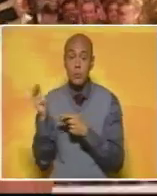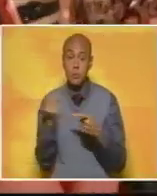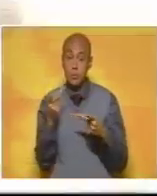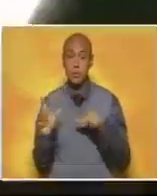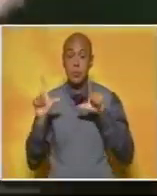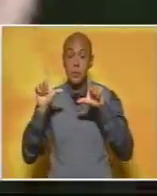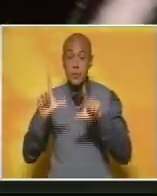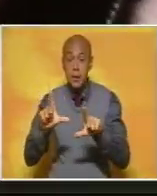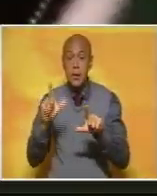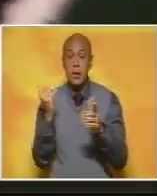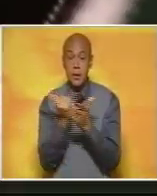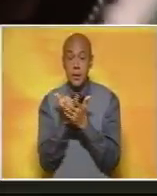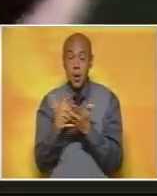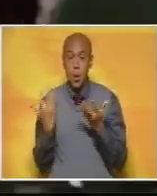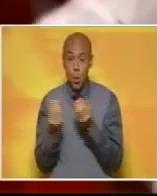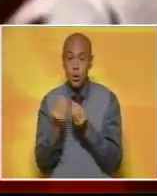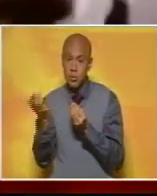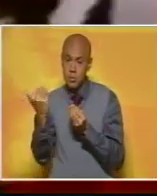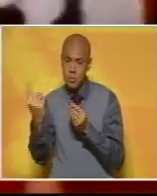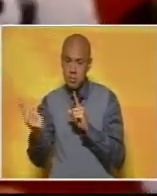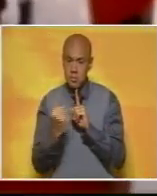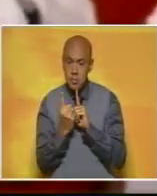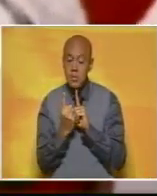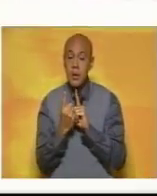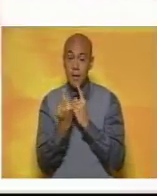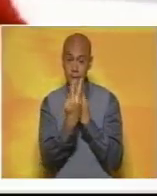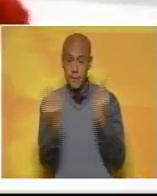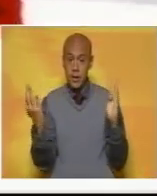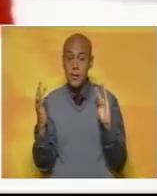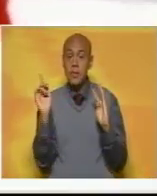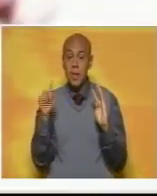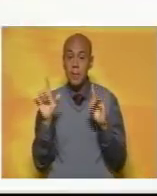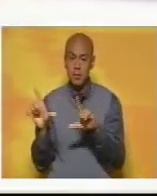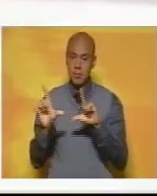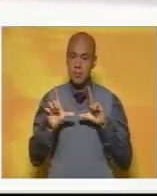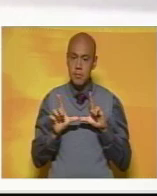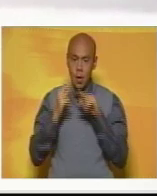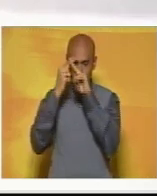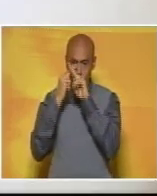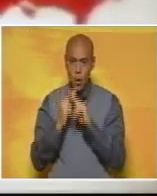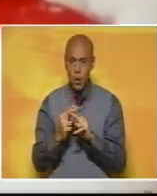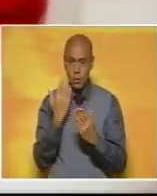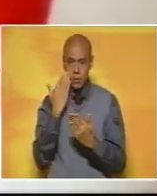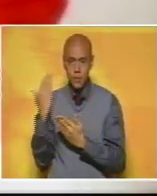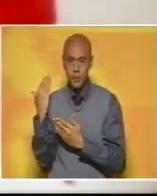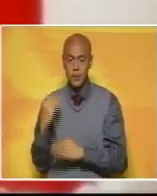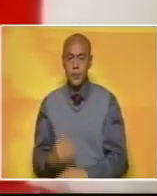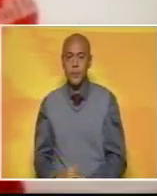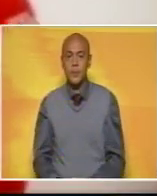premios para que se uniera a ella en el escenario y frente a sus fanáticos le entregara sus reconocimientos.